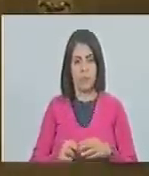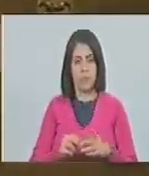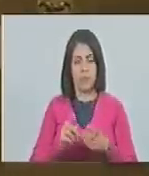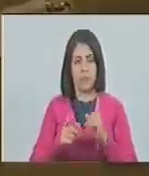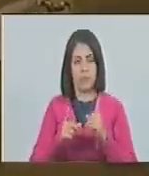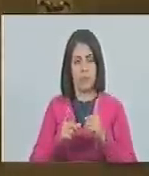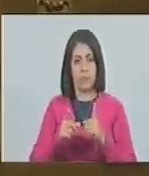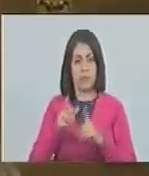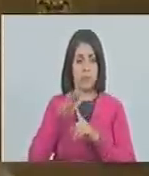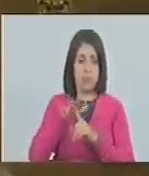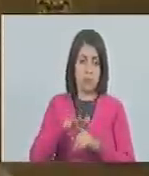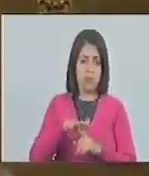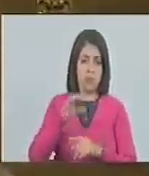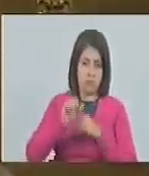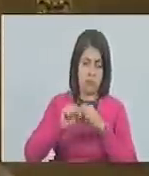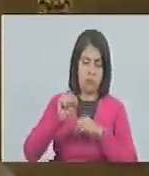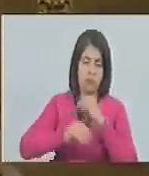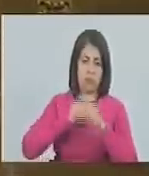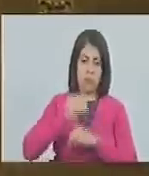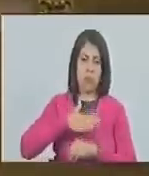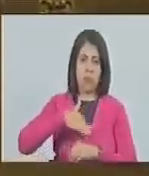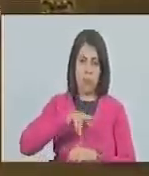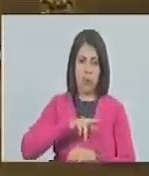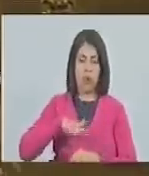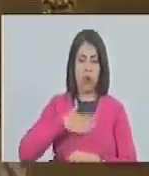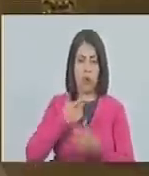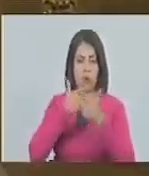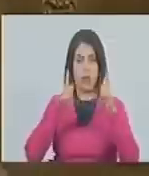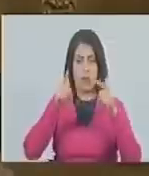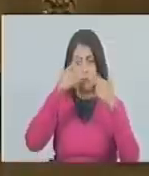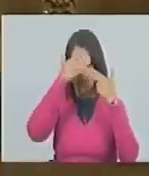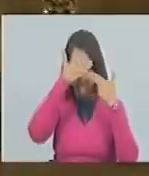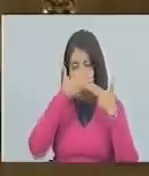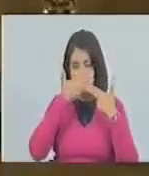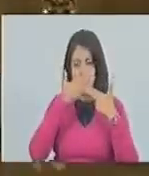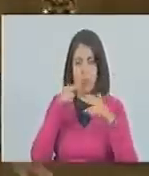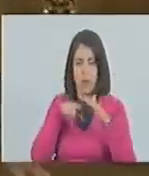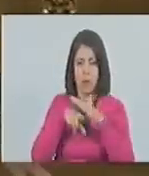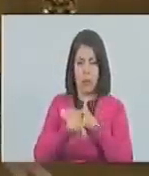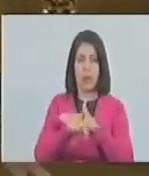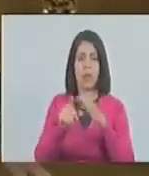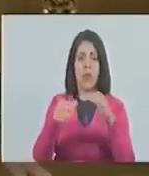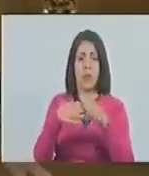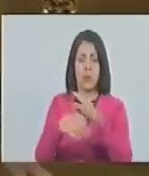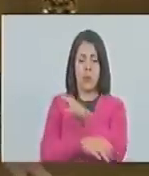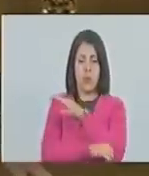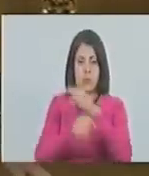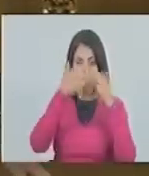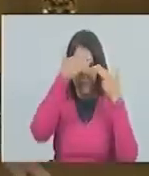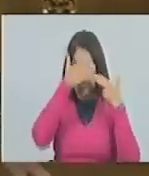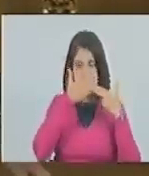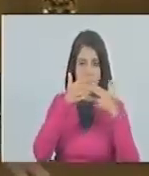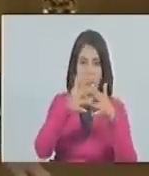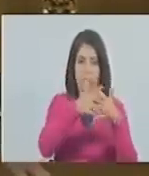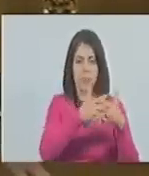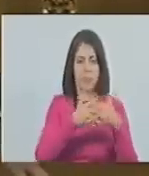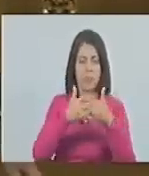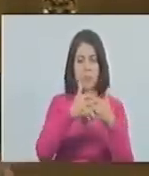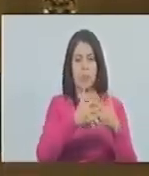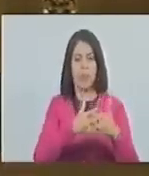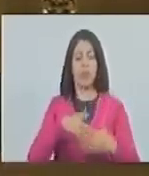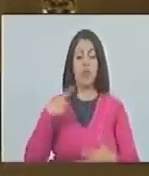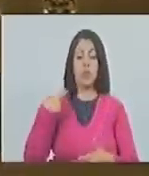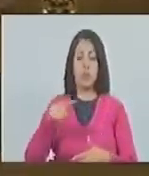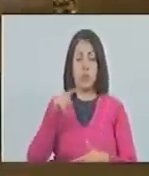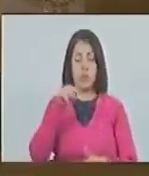Unos los cometimos efectivamente nosotros. Para poder librar a Cuba del terrorismo tuvimos que infiltrarnos en las bandas terroristas de Estados Unidos, tuvimos